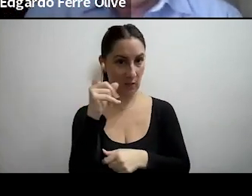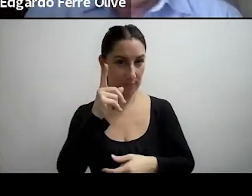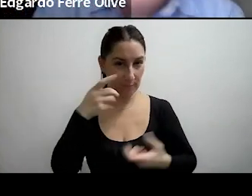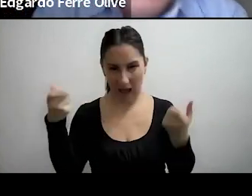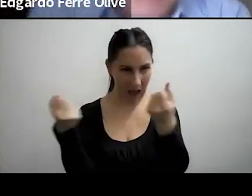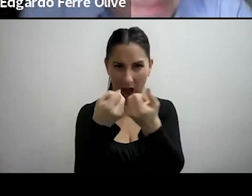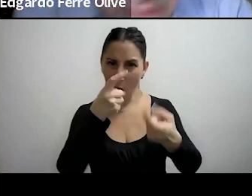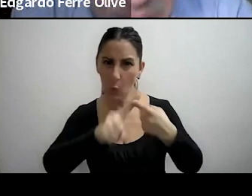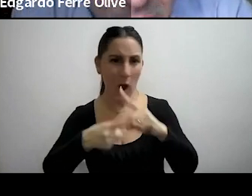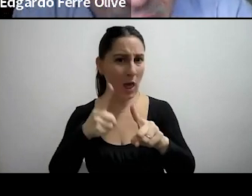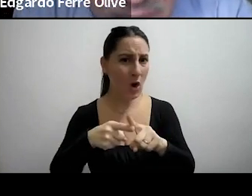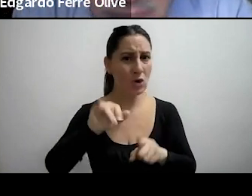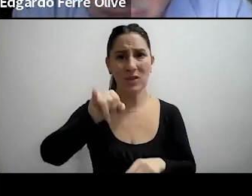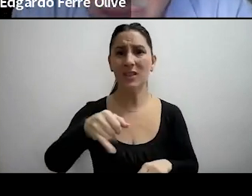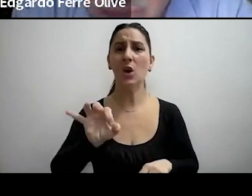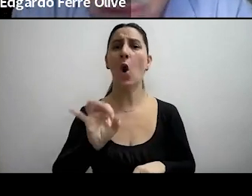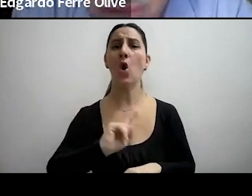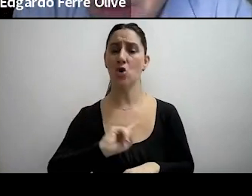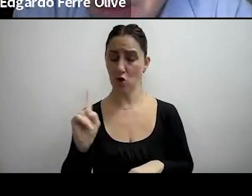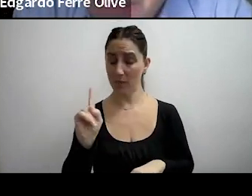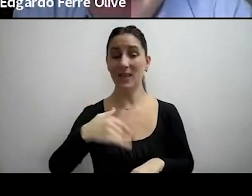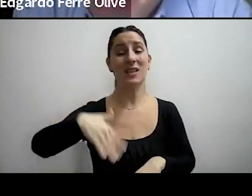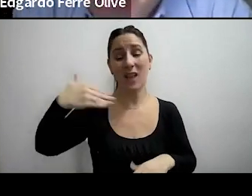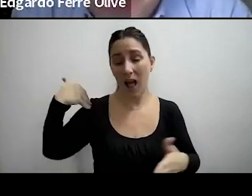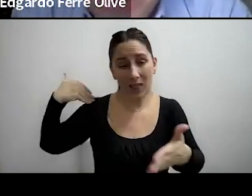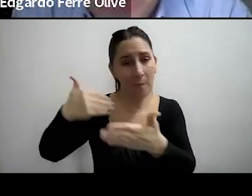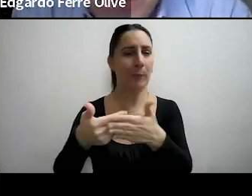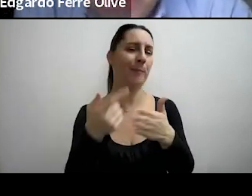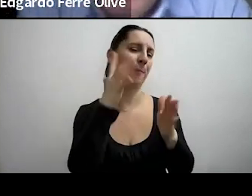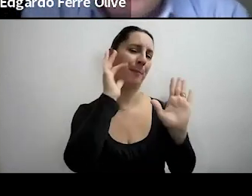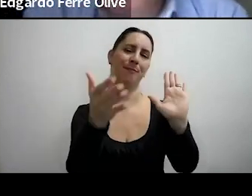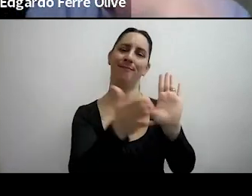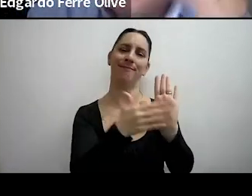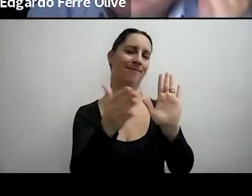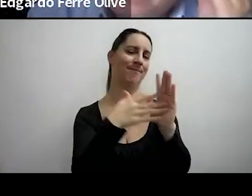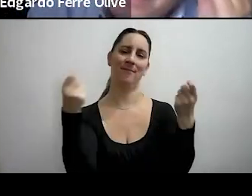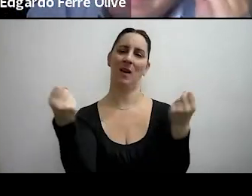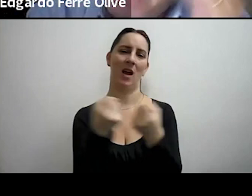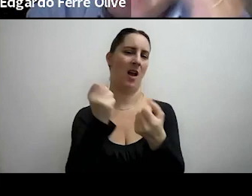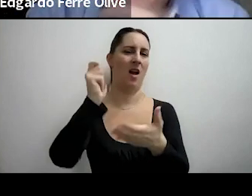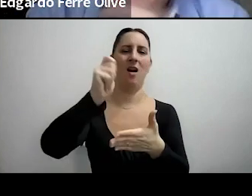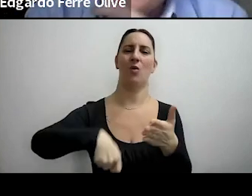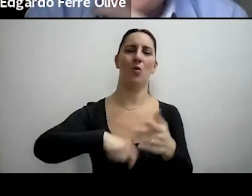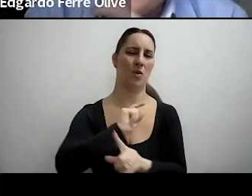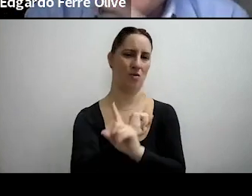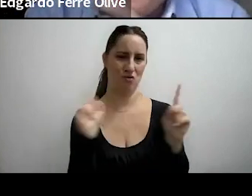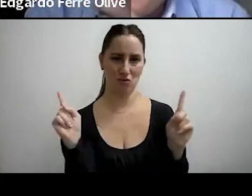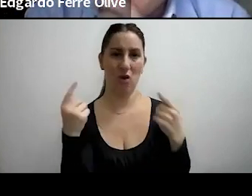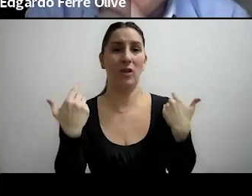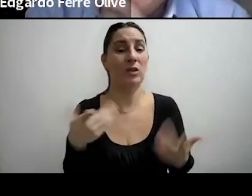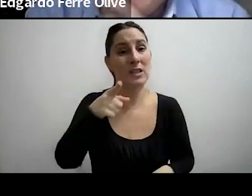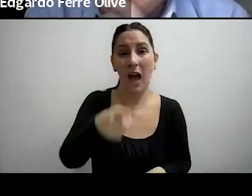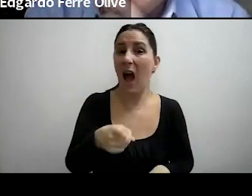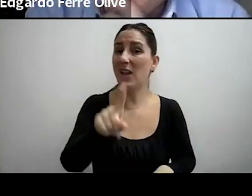aspecto o no? Generalmente lo que se ha demostrado es que no se van a poner de acuerdo las partes, por consiguiente, ahí lo que va a tener que aparecer va a ser el